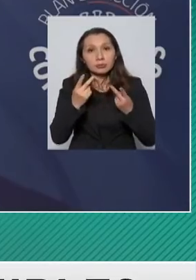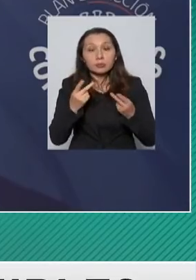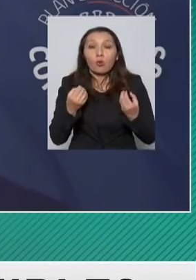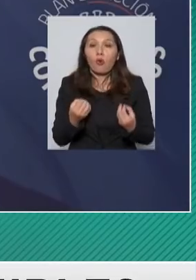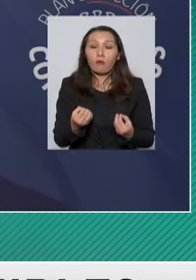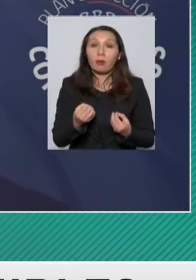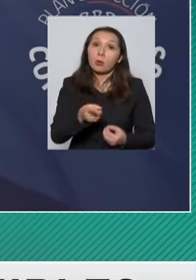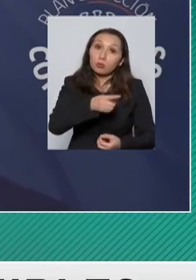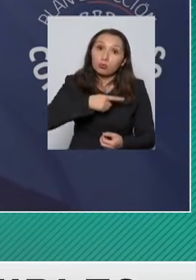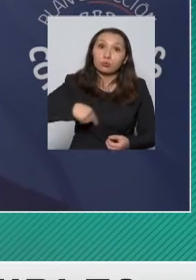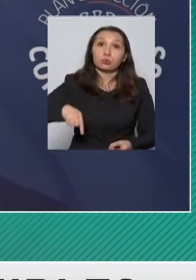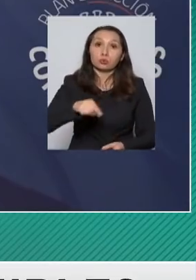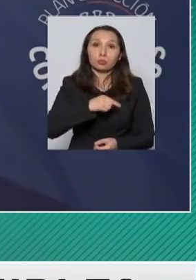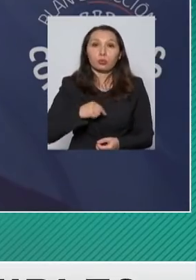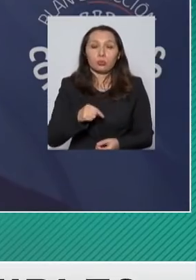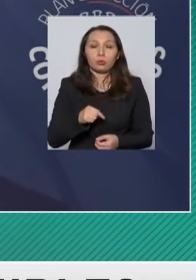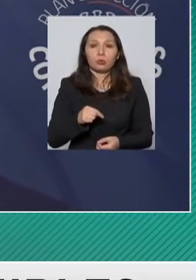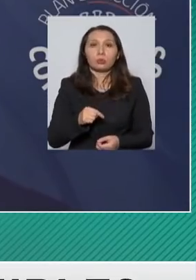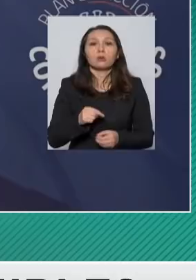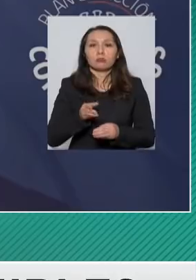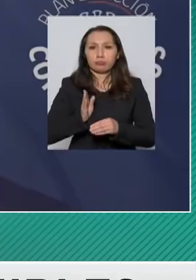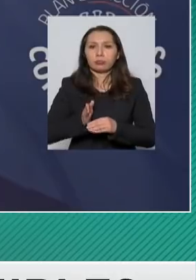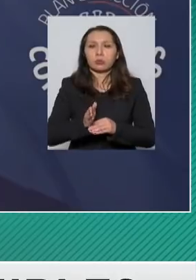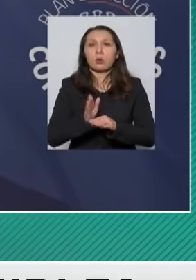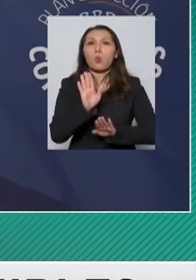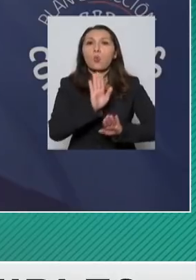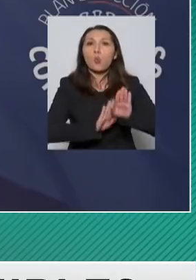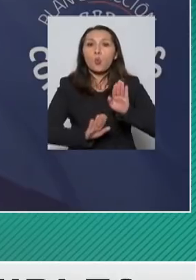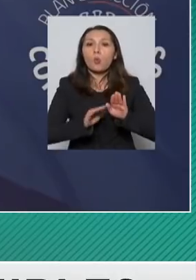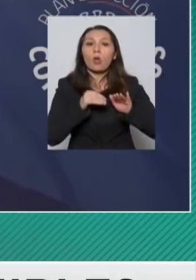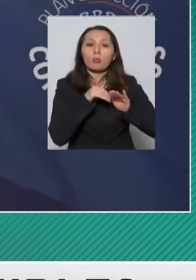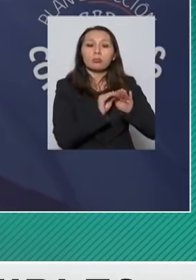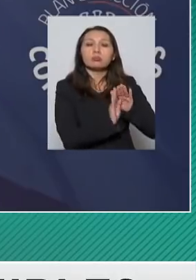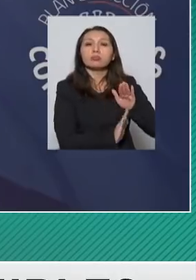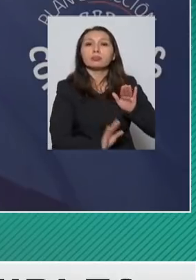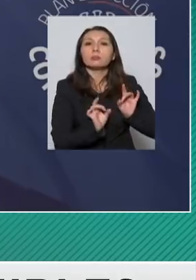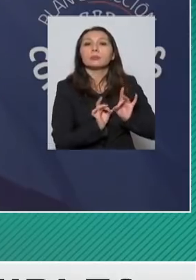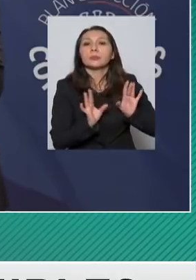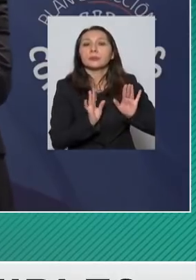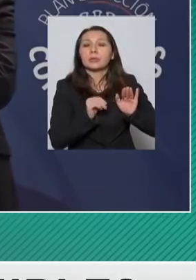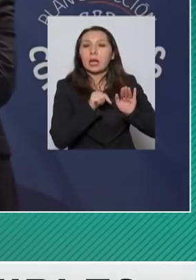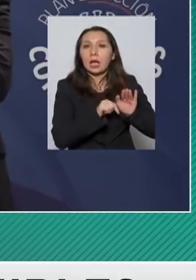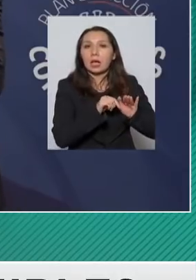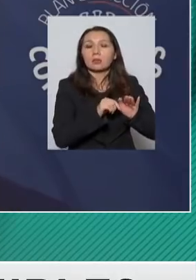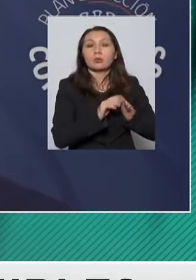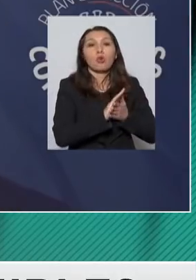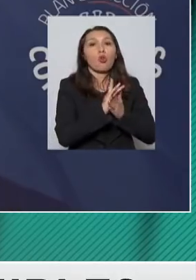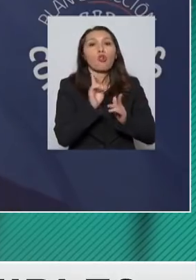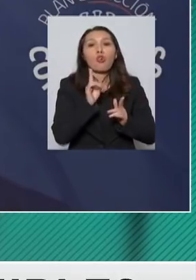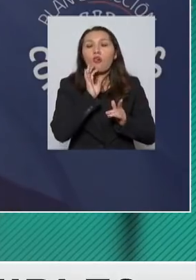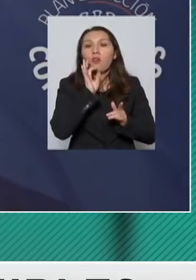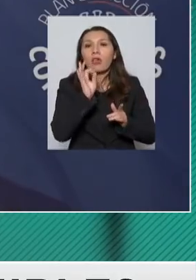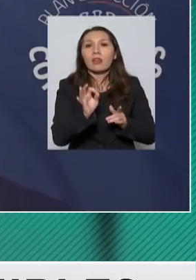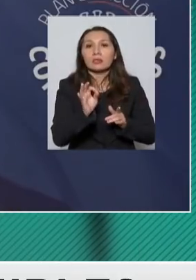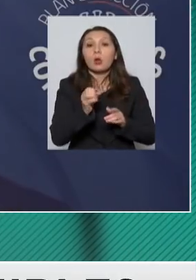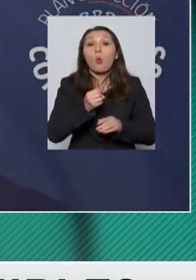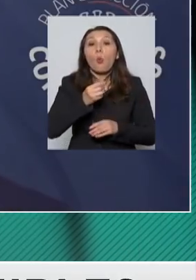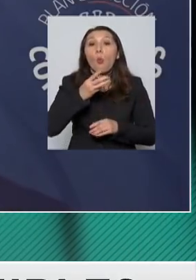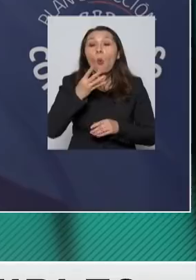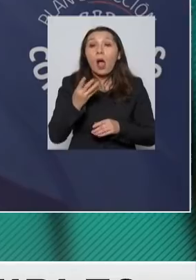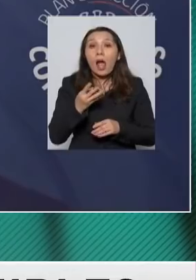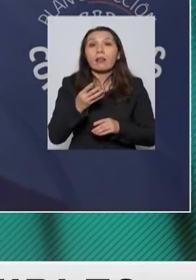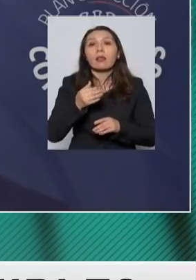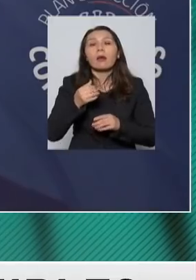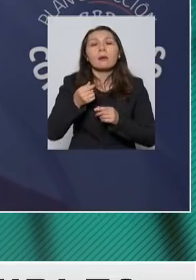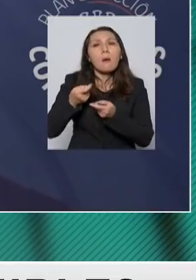Obviamente nosotros vamos a mantener reserva, como lo hemos dicho anteriormente, no vamos a indicar ni la cantidad,